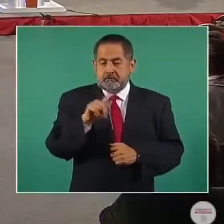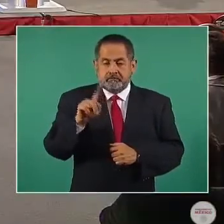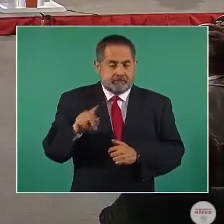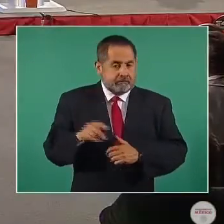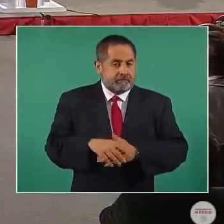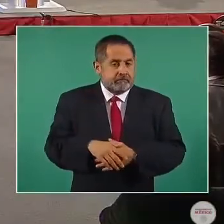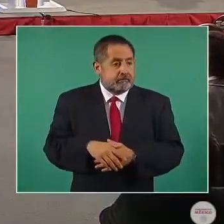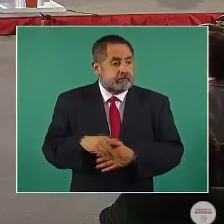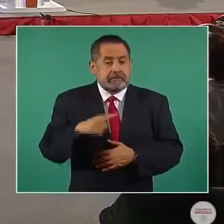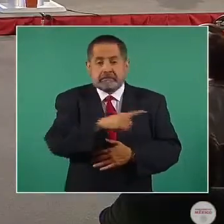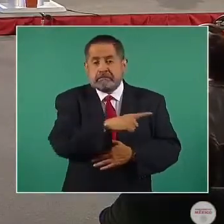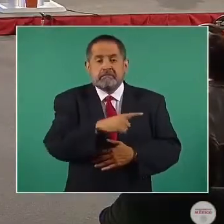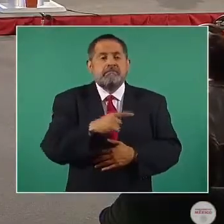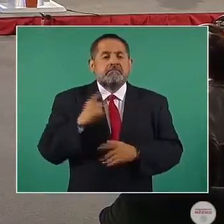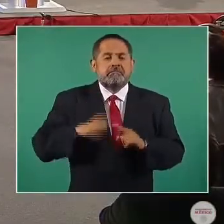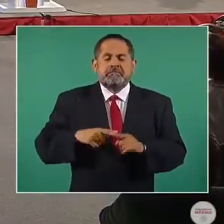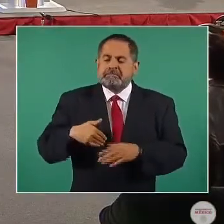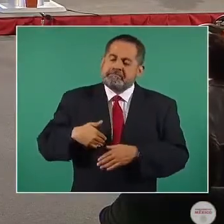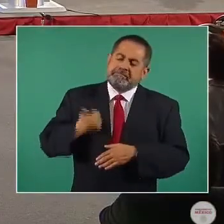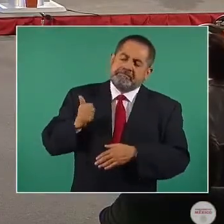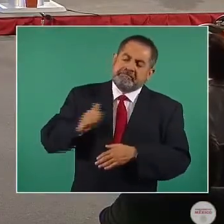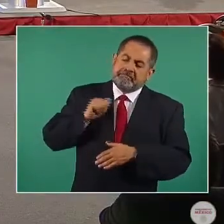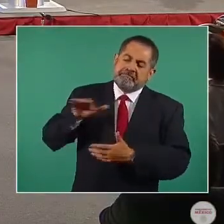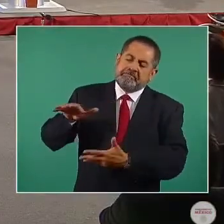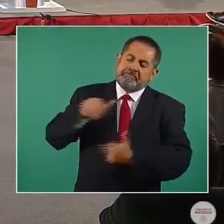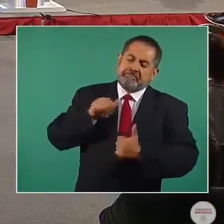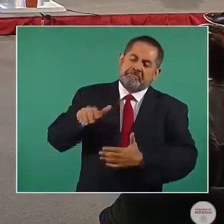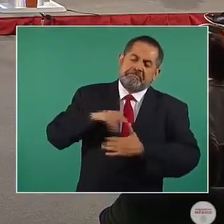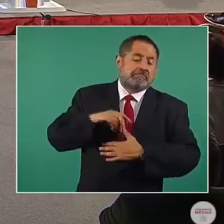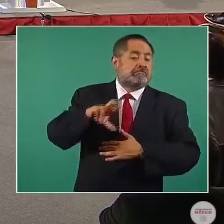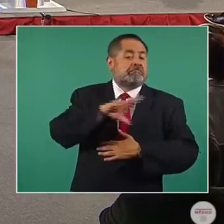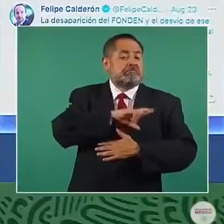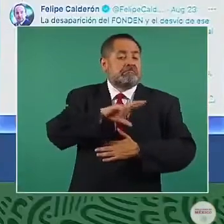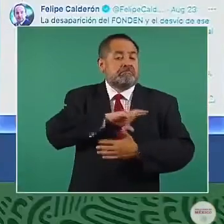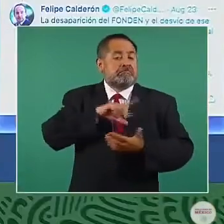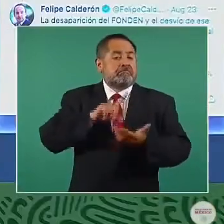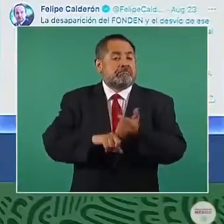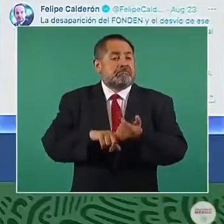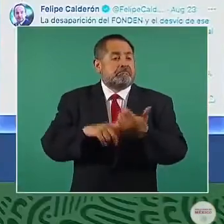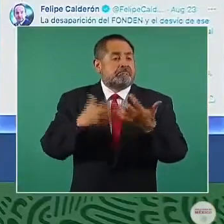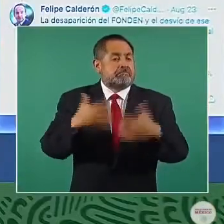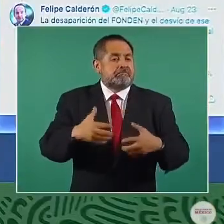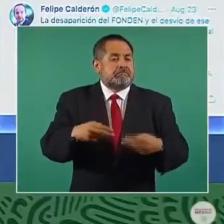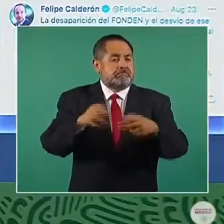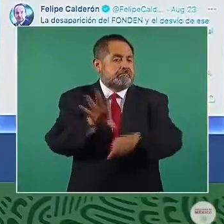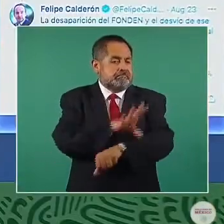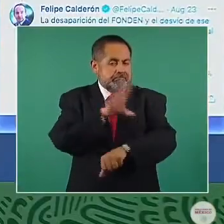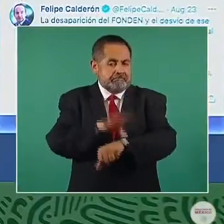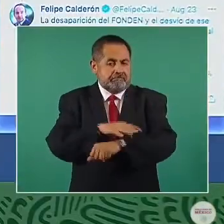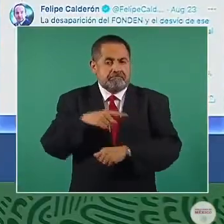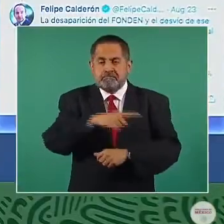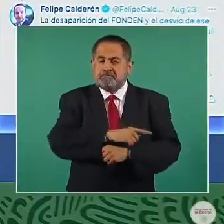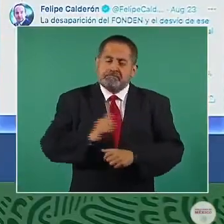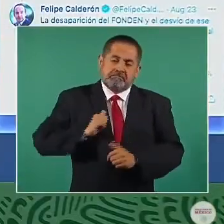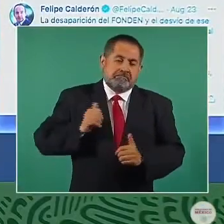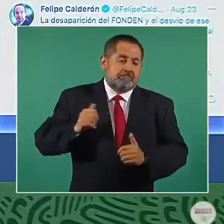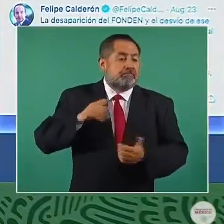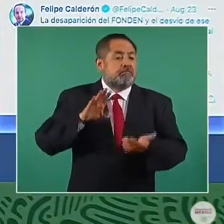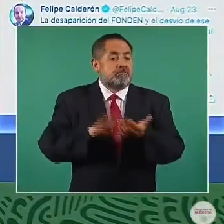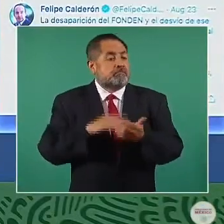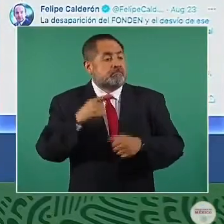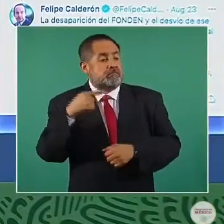se benefició con la privatización de la industria eléctrica, porque su